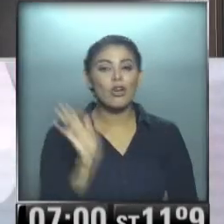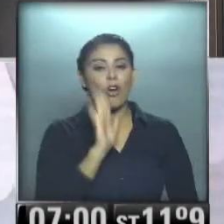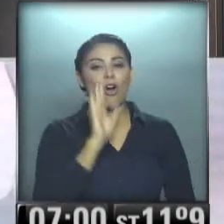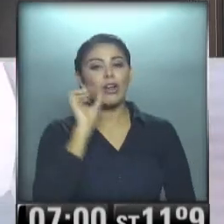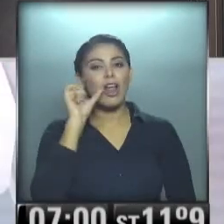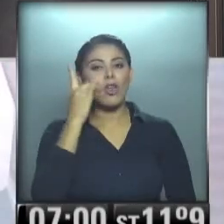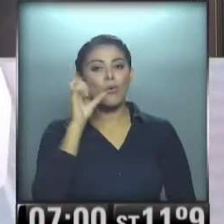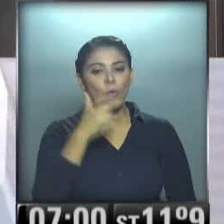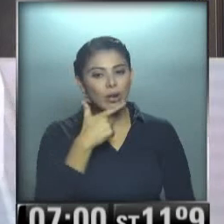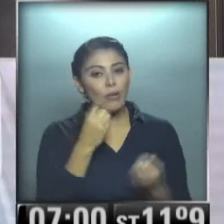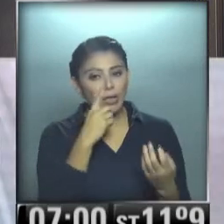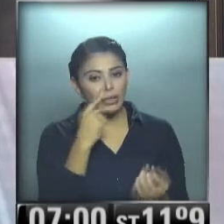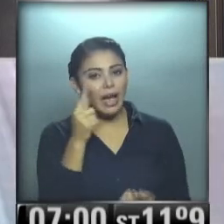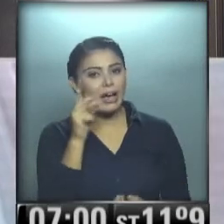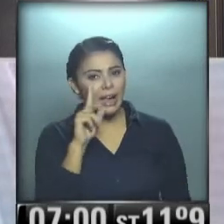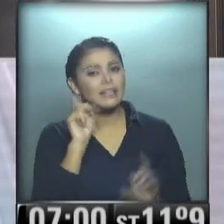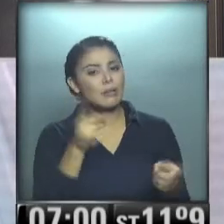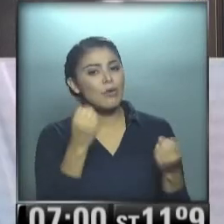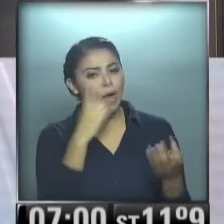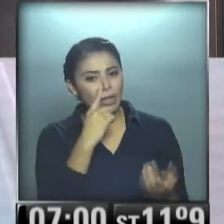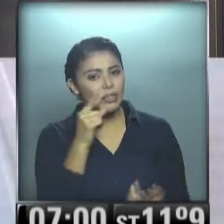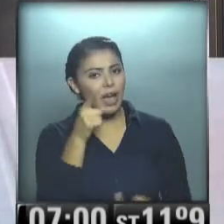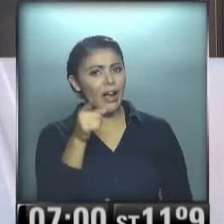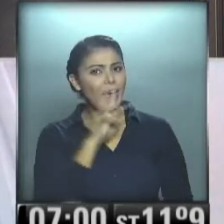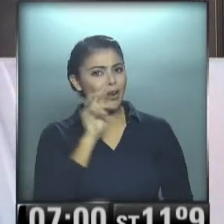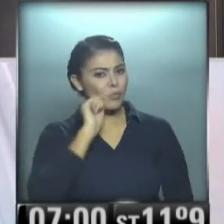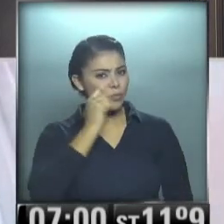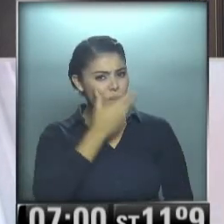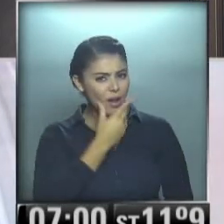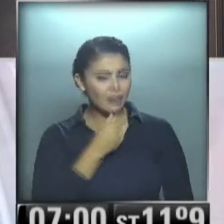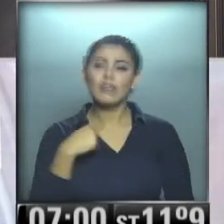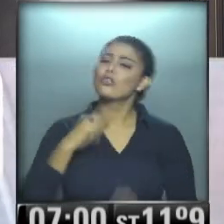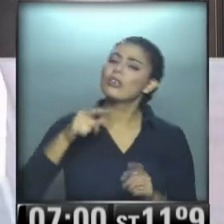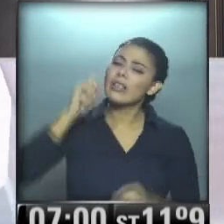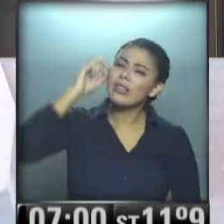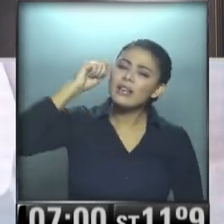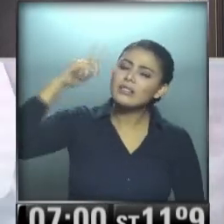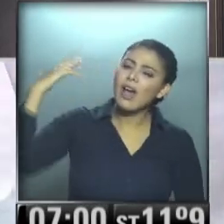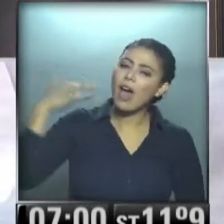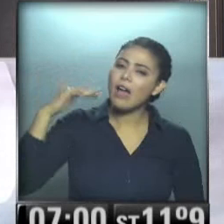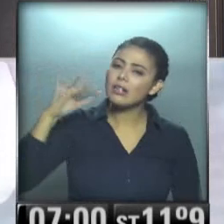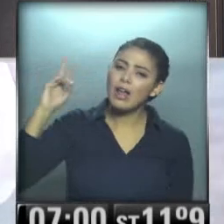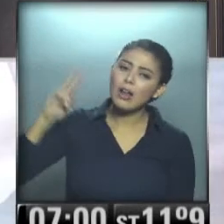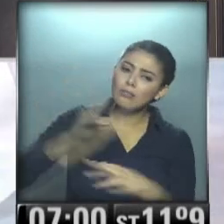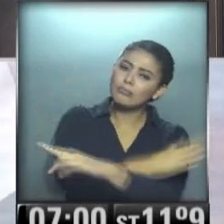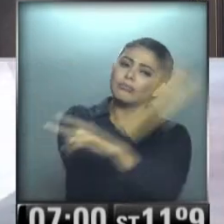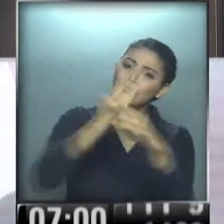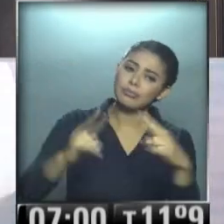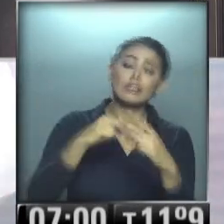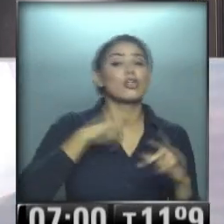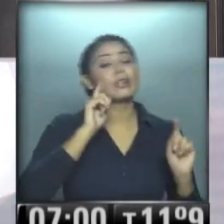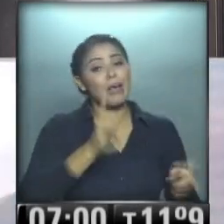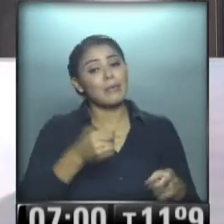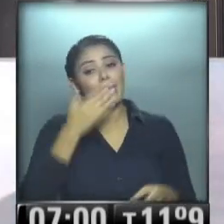Luca, buen día, ¿cómo estás? Cari también, buenos días, qué lindo. Hola, Robert, también te extrañé un montón, hace mucho que no te veía. Yo también, bueno, me